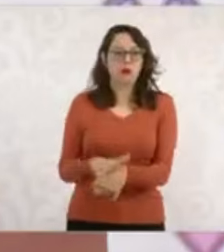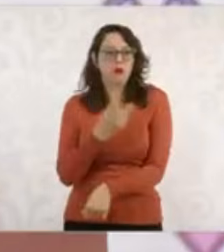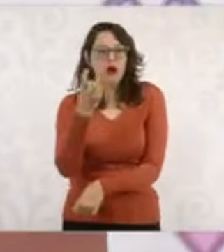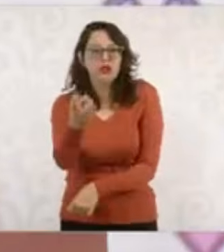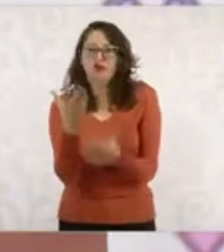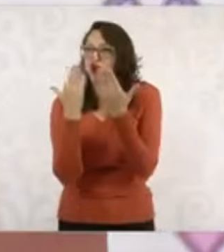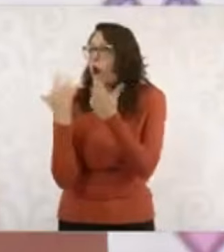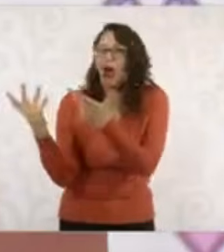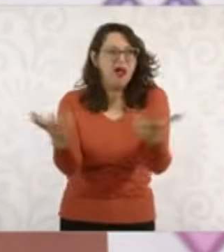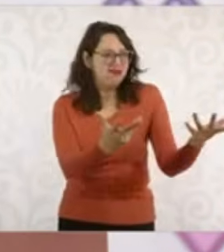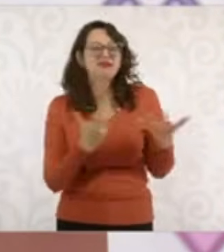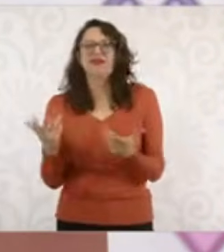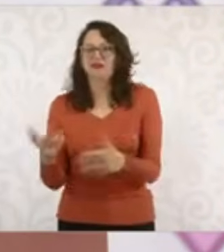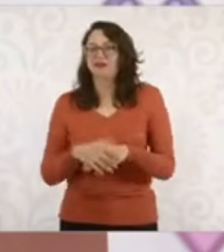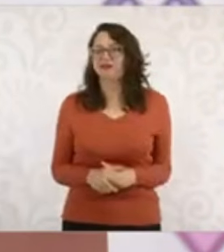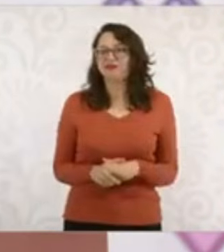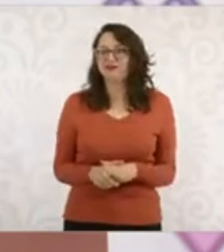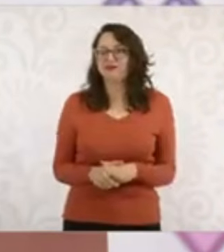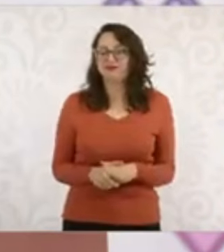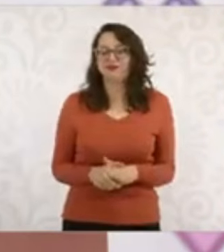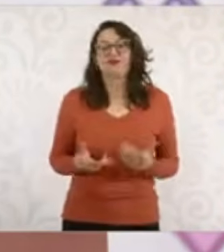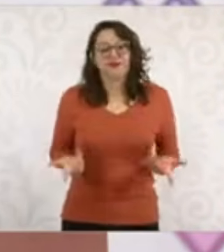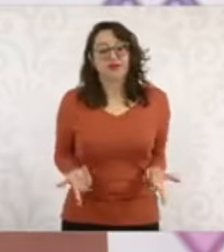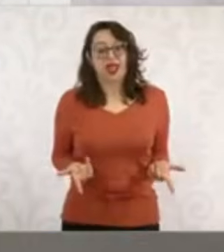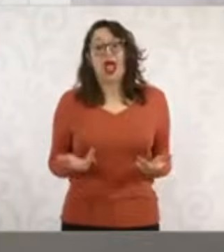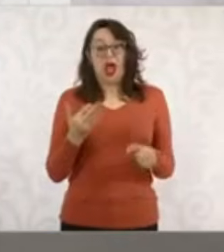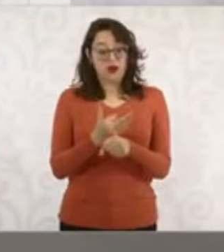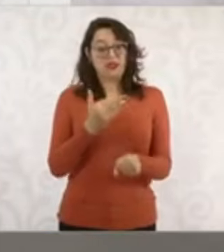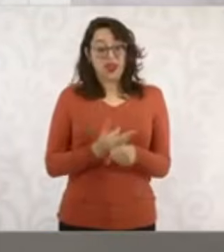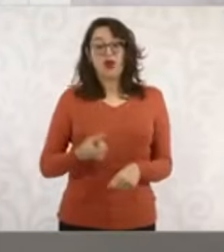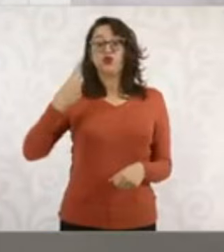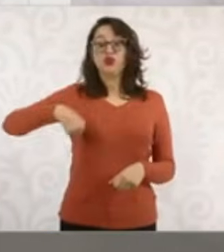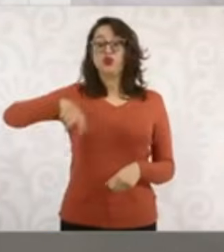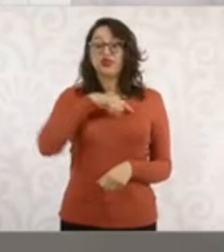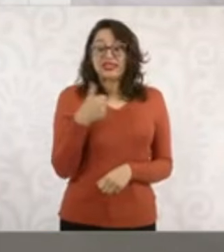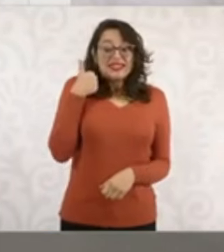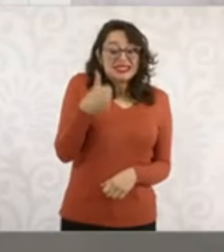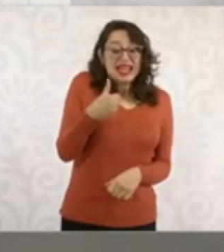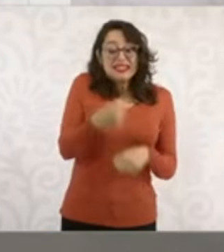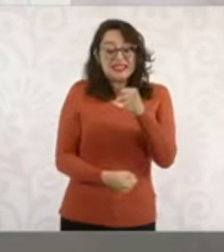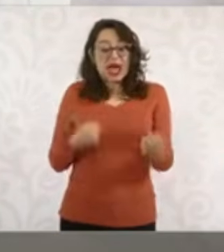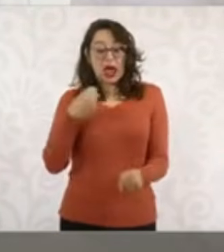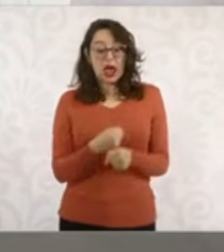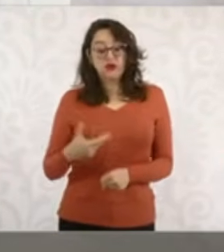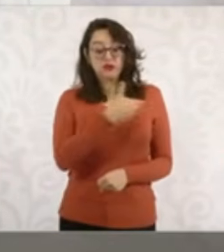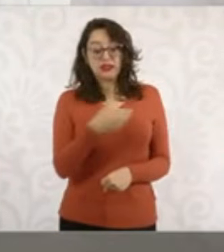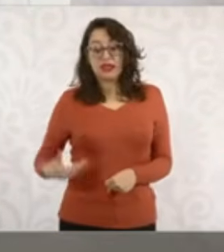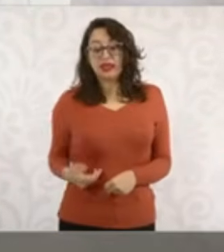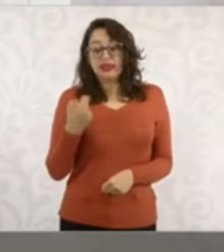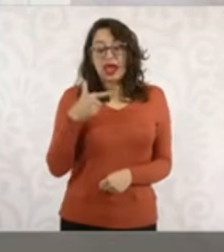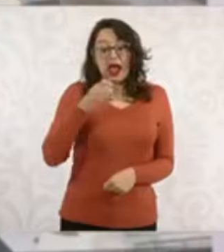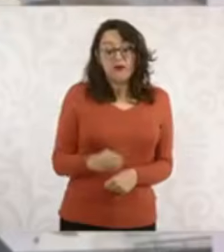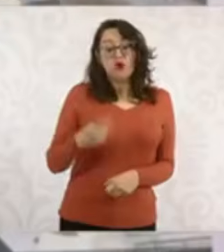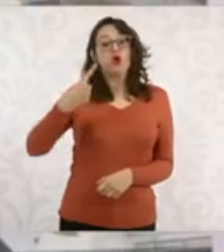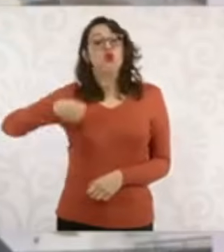de la transformación, los primeros 6 años del presidente López Obrador y los 6 años nuestros, vamos